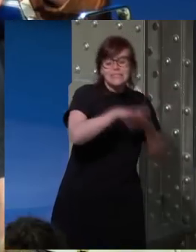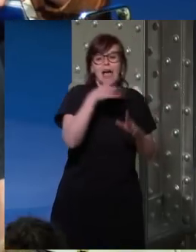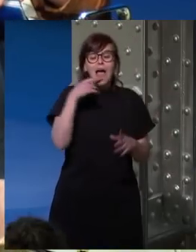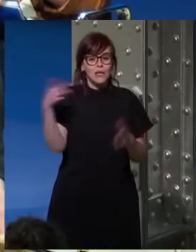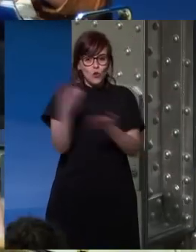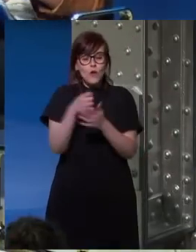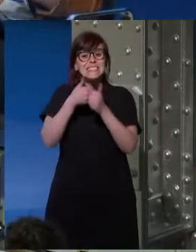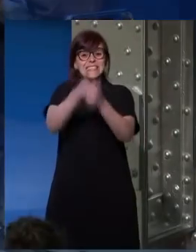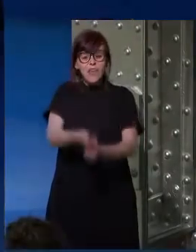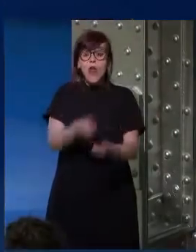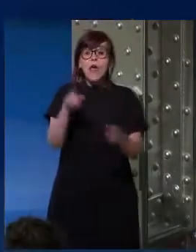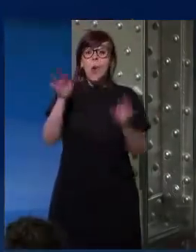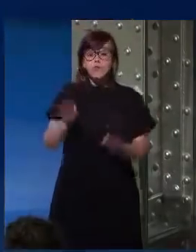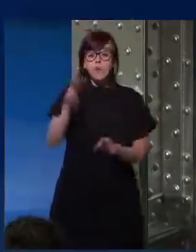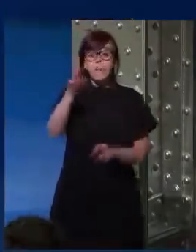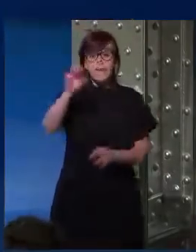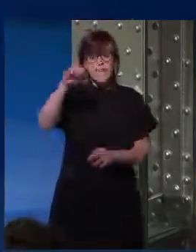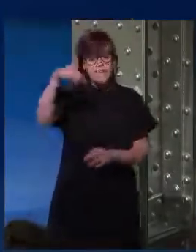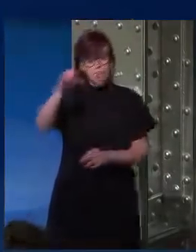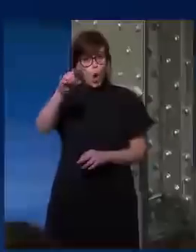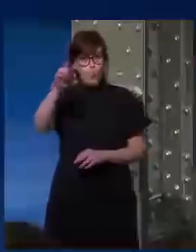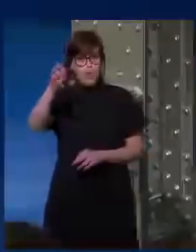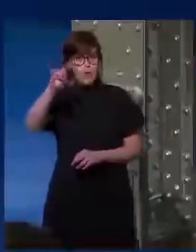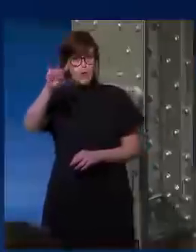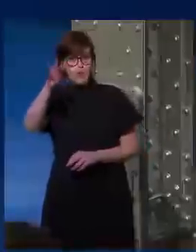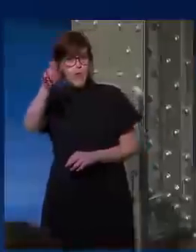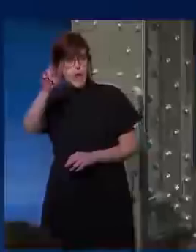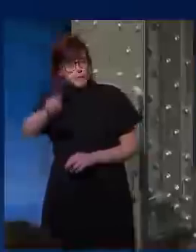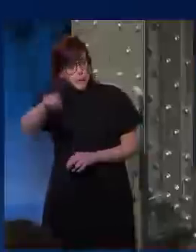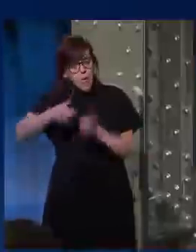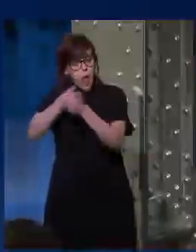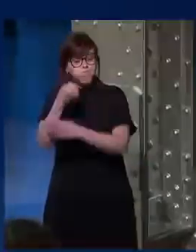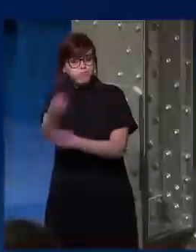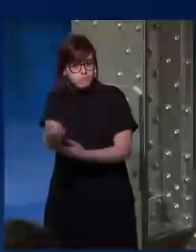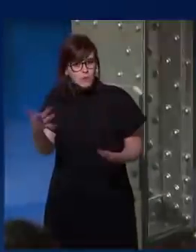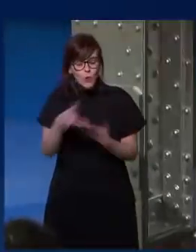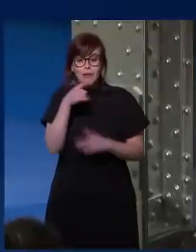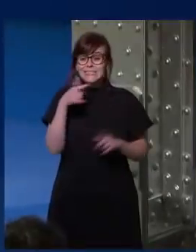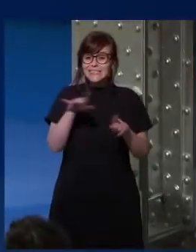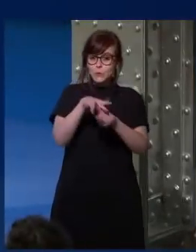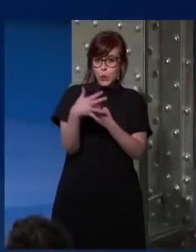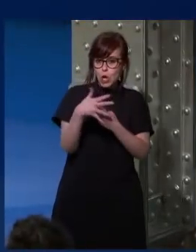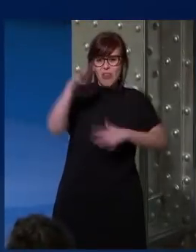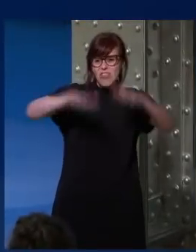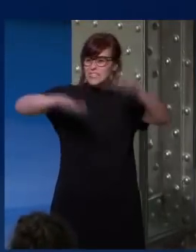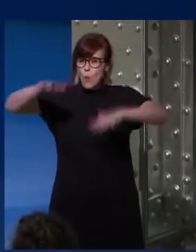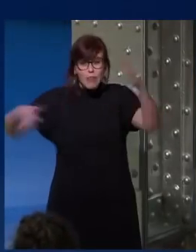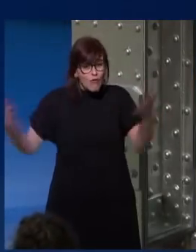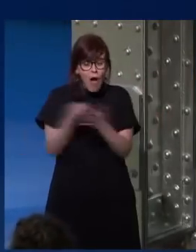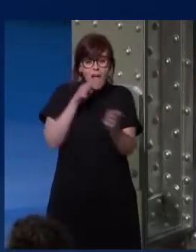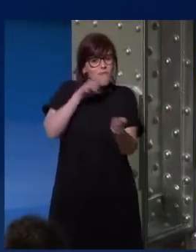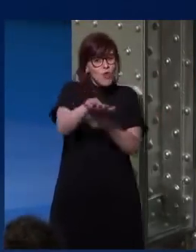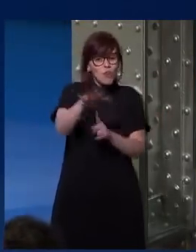Primo de Rivera, y eso me parecía importante destacar, que fueran muy distintas para de alguna manera también demostrar que esa desigualdad las afectaba a